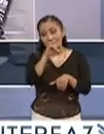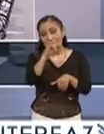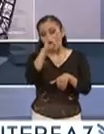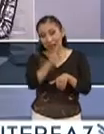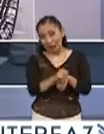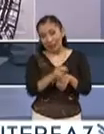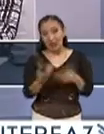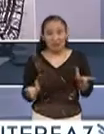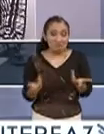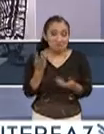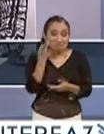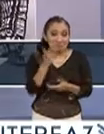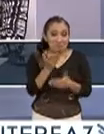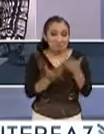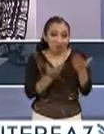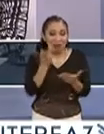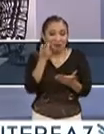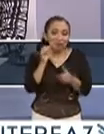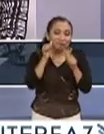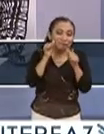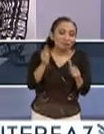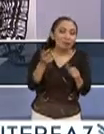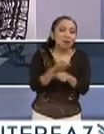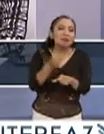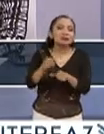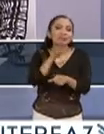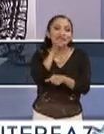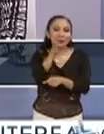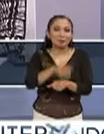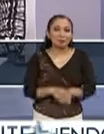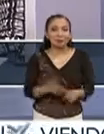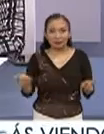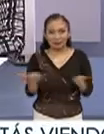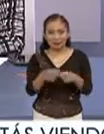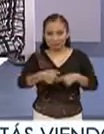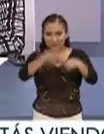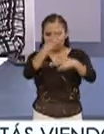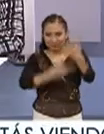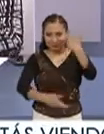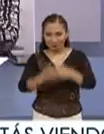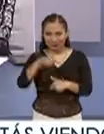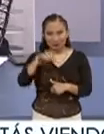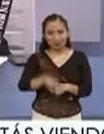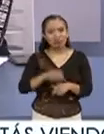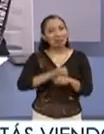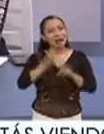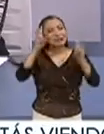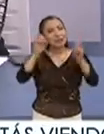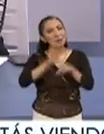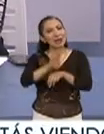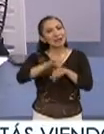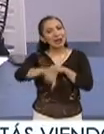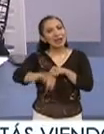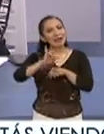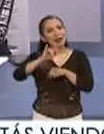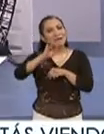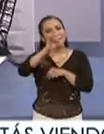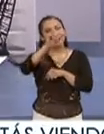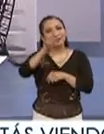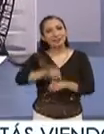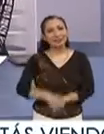Instituto Politécnico Nacional. Estaremos pendientes de los resultados. Hacemos una breve pausa y regresamos con más de Brasil aquí en